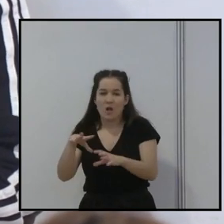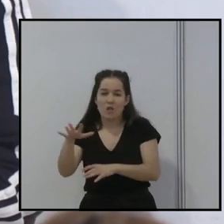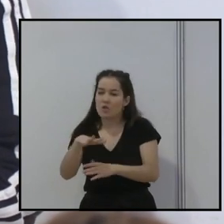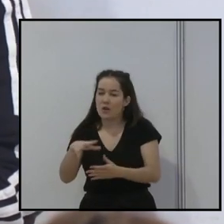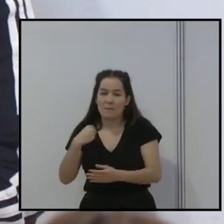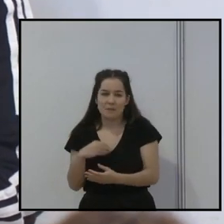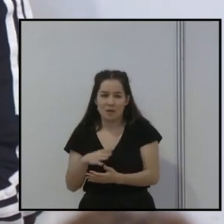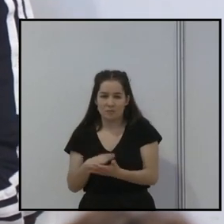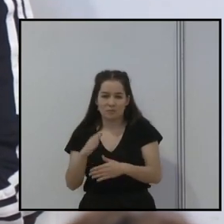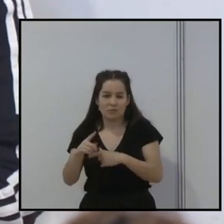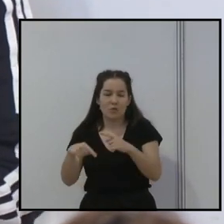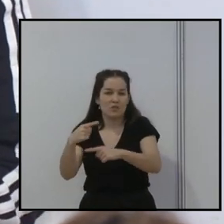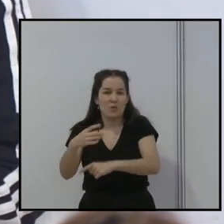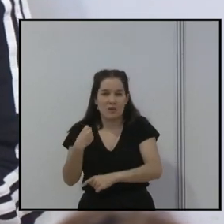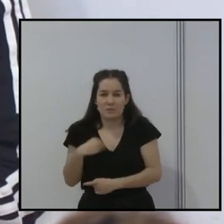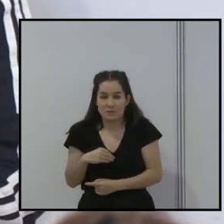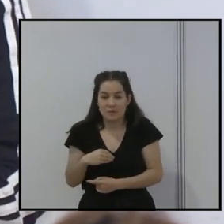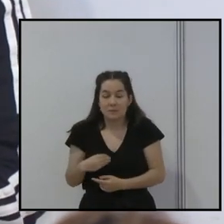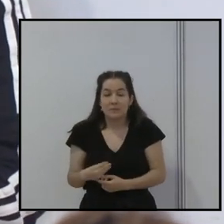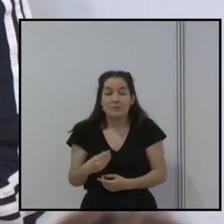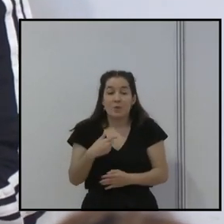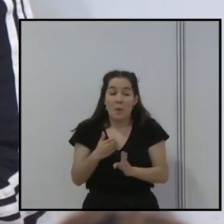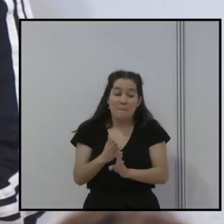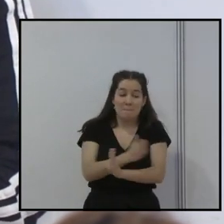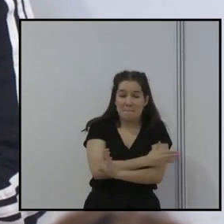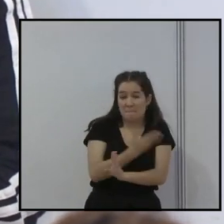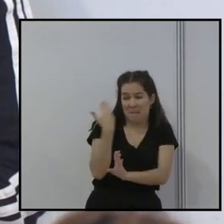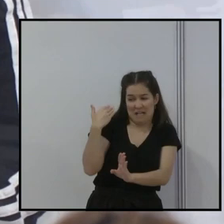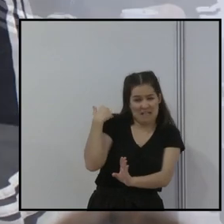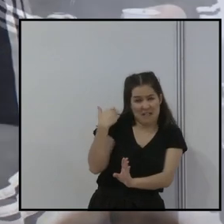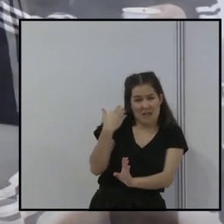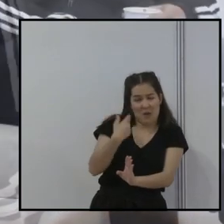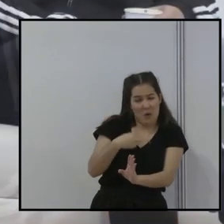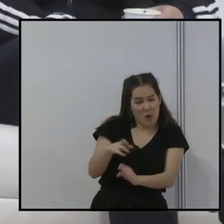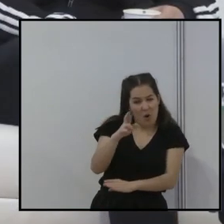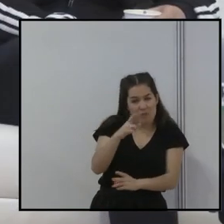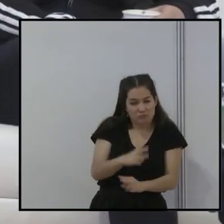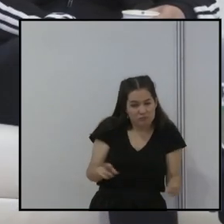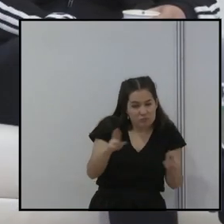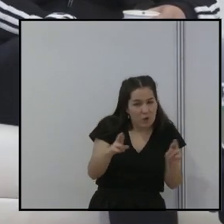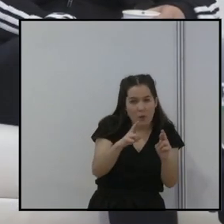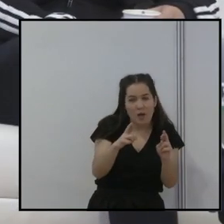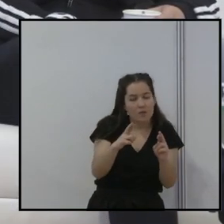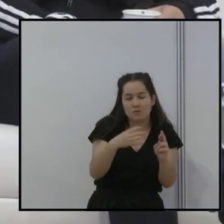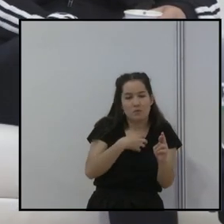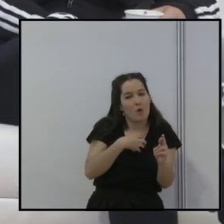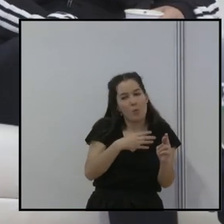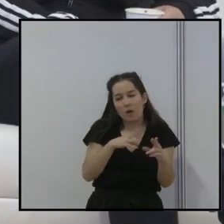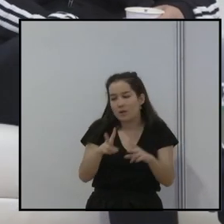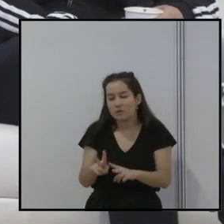sentido tratar de recuperar nada del pasado. Respecto a lo que sucede, no, yo no sé por qué